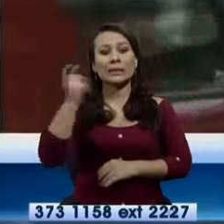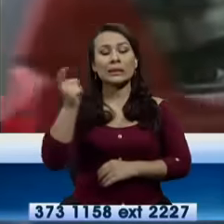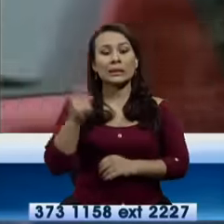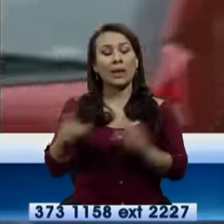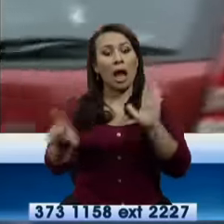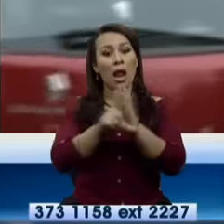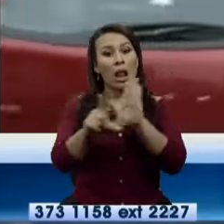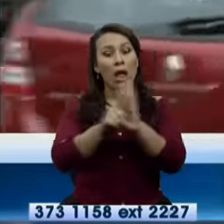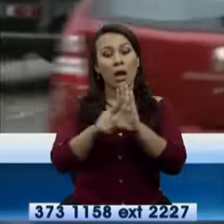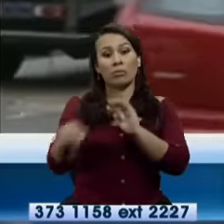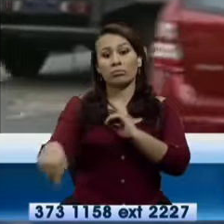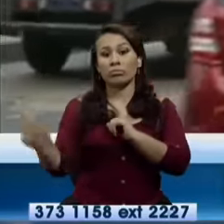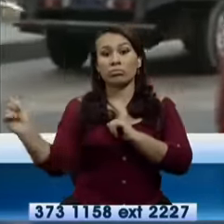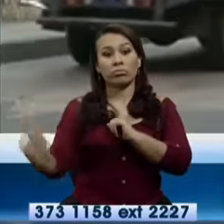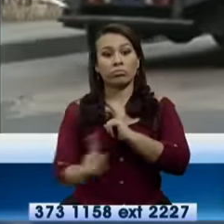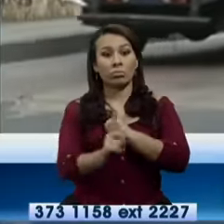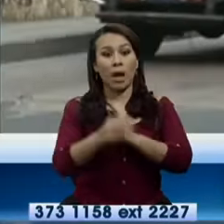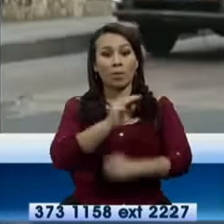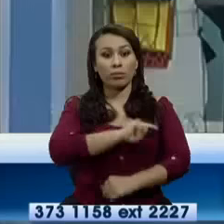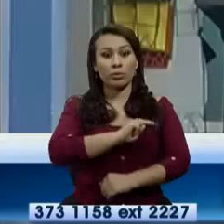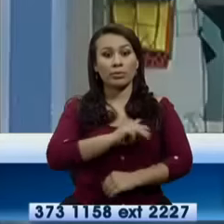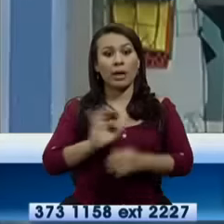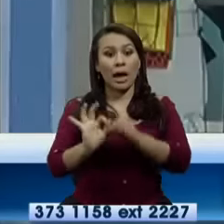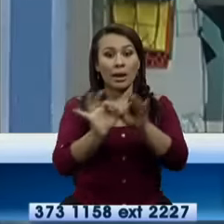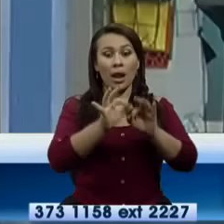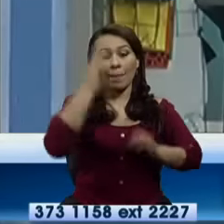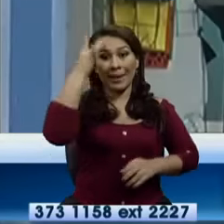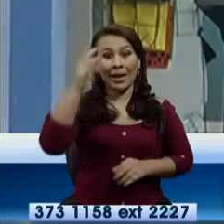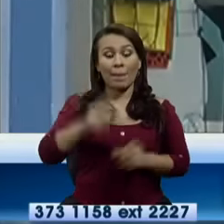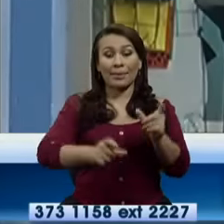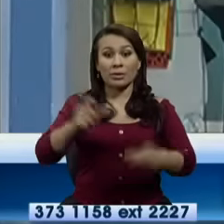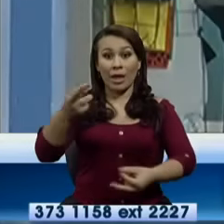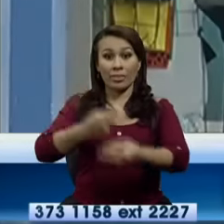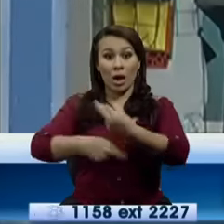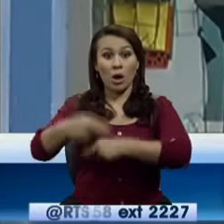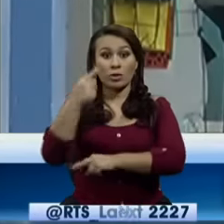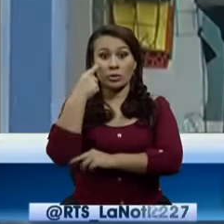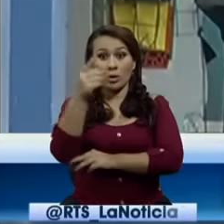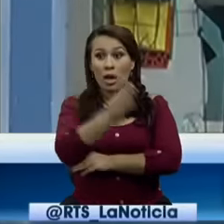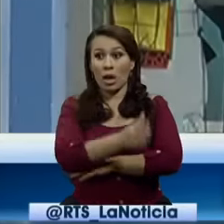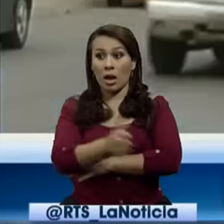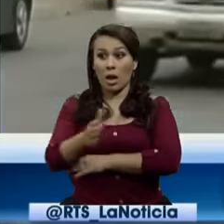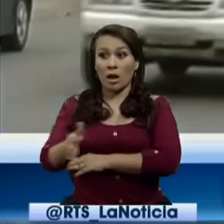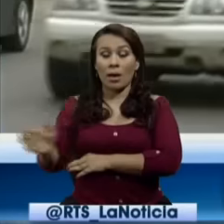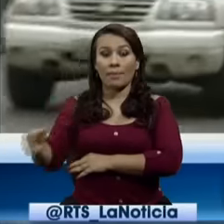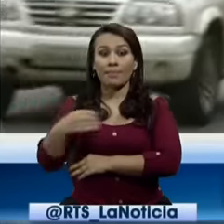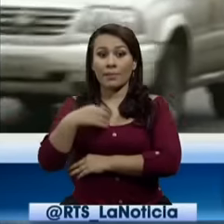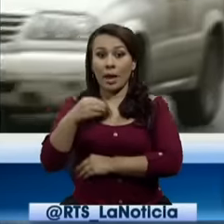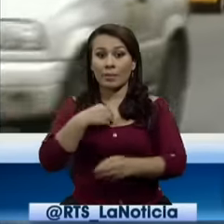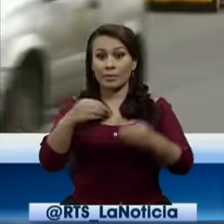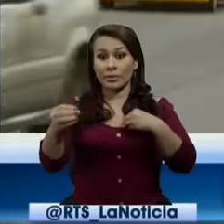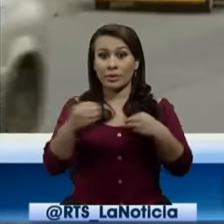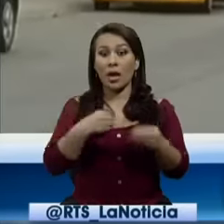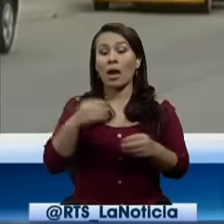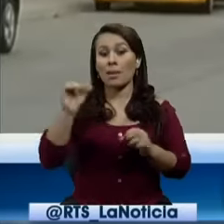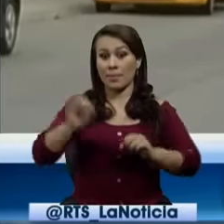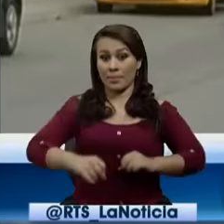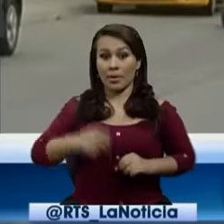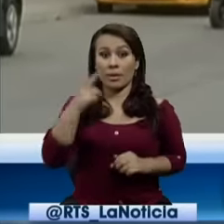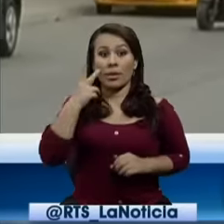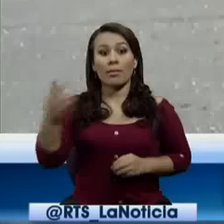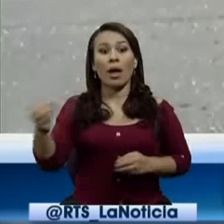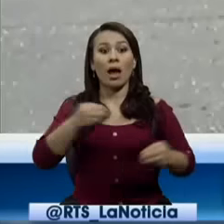a la á movilización sin afectar los locales comerciales y el sector habitacional